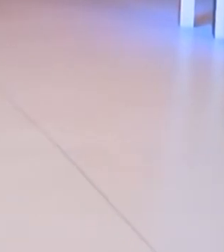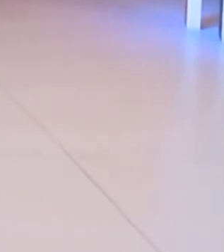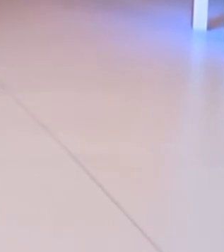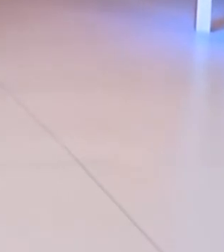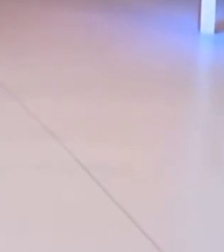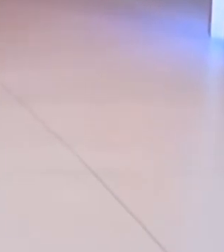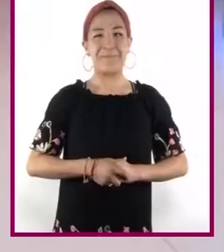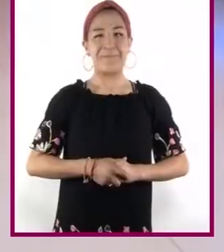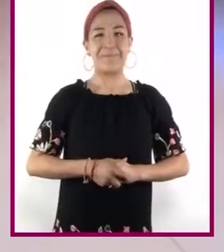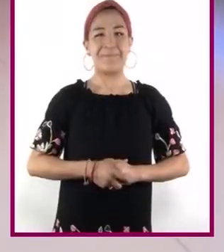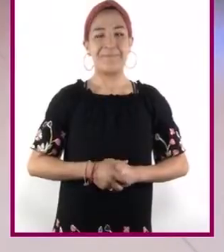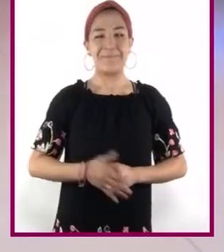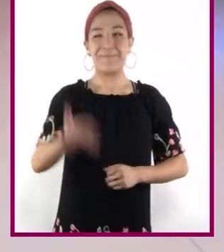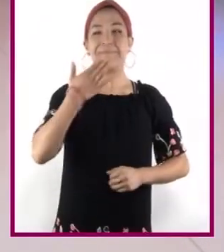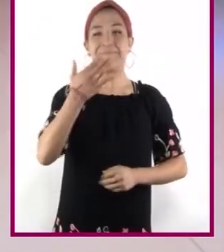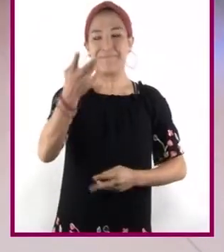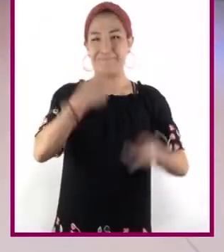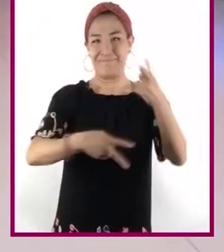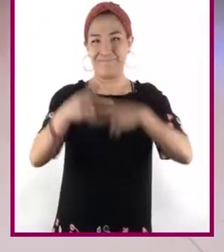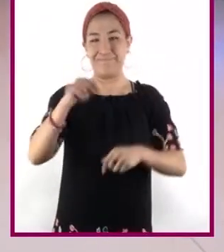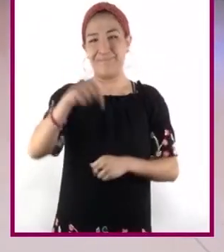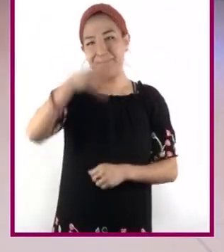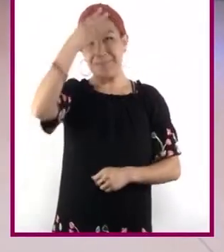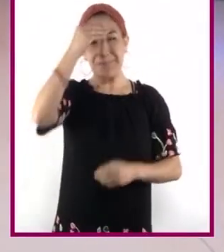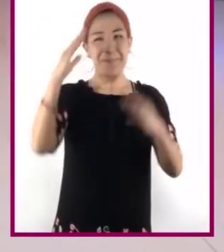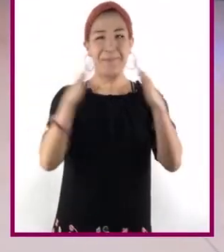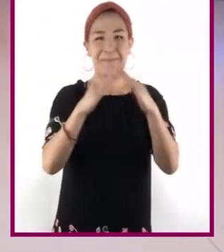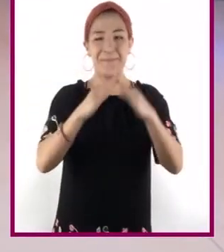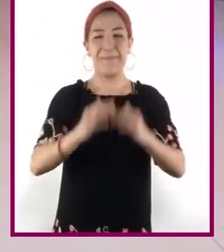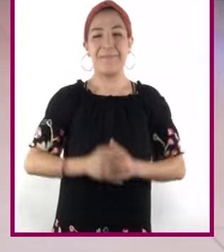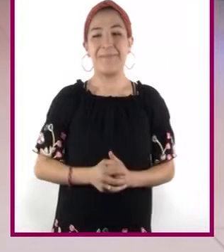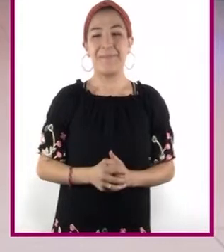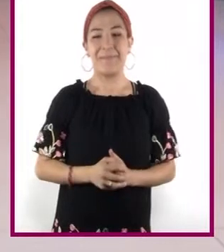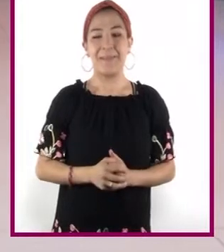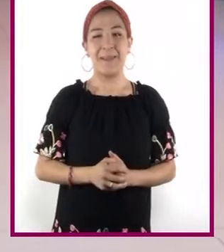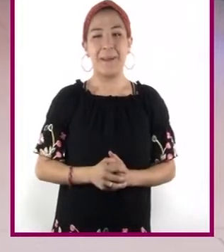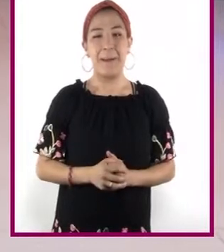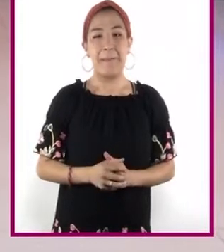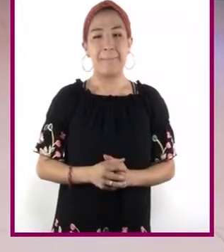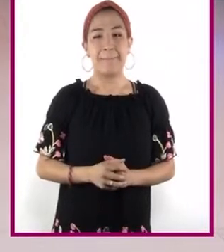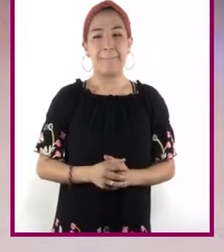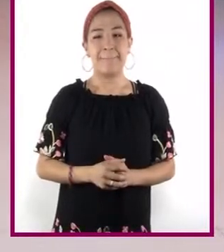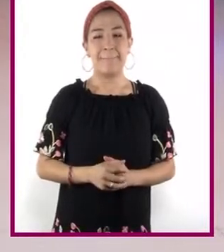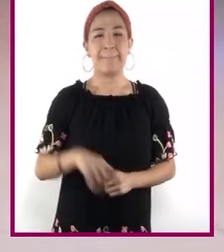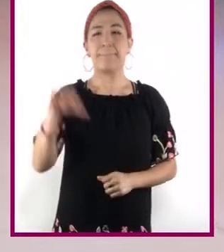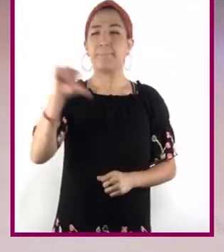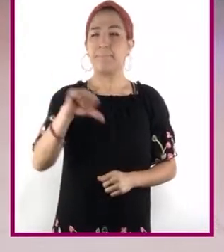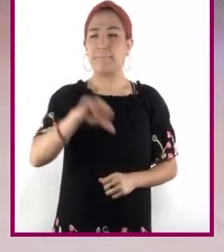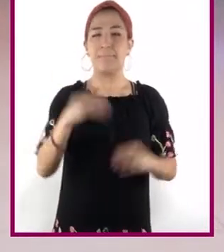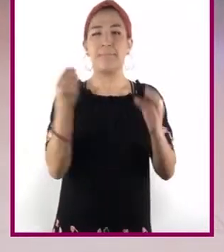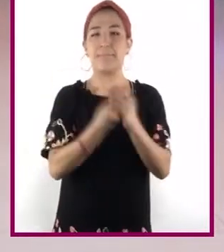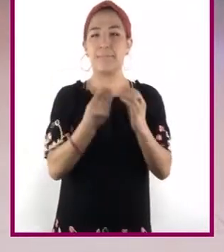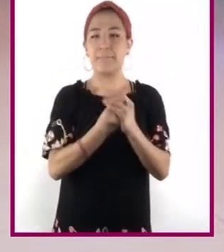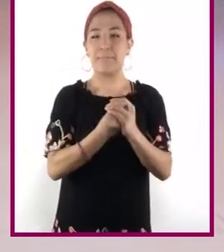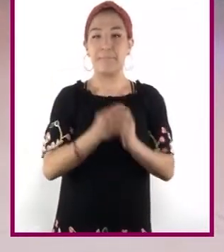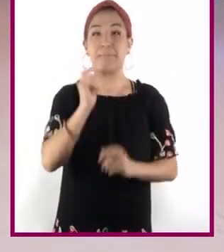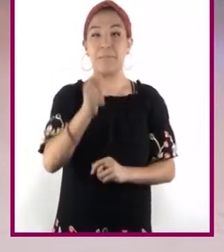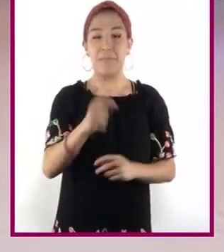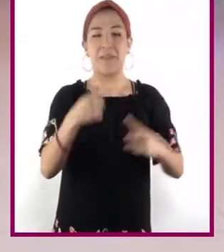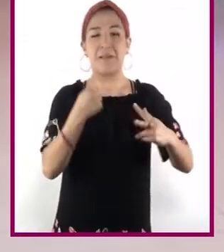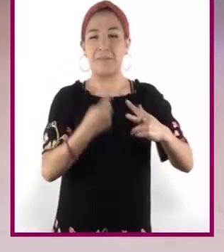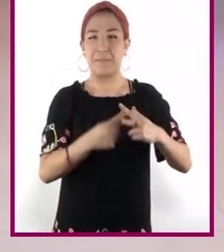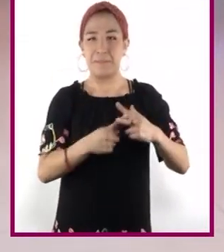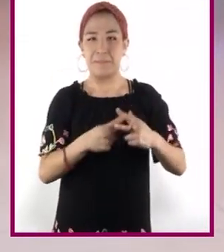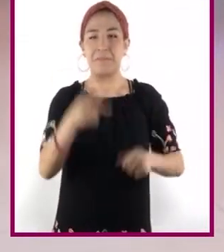Les doy la bienvenida a Aprende en Casa. Esta sesión corresponde a la asignatura de